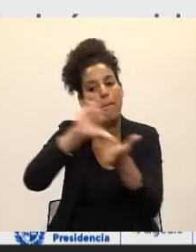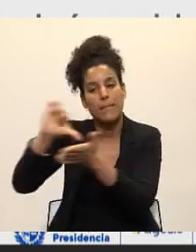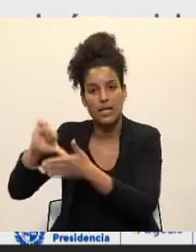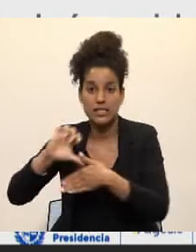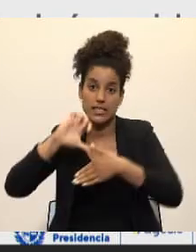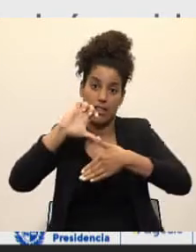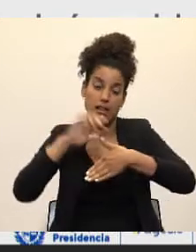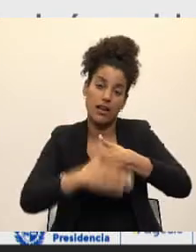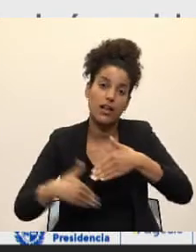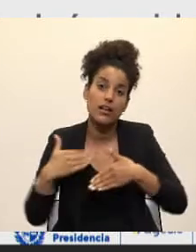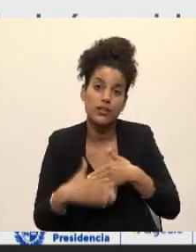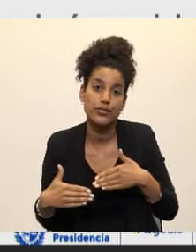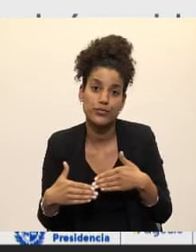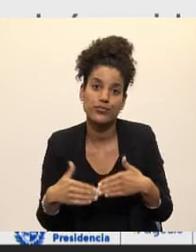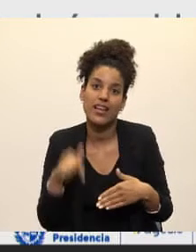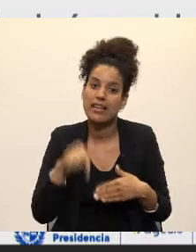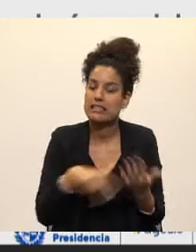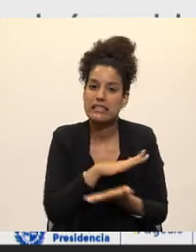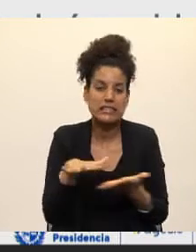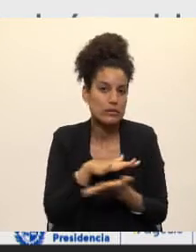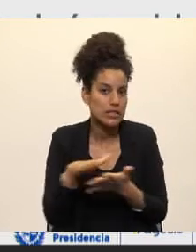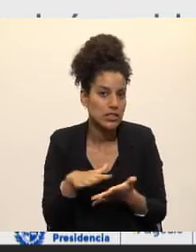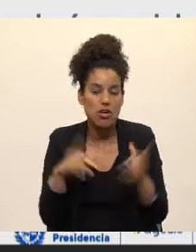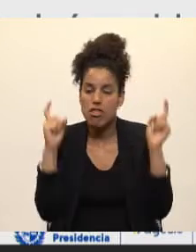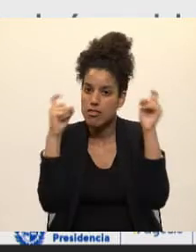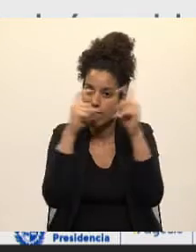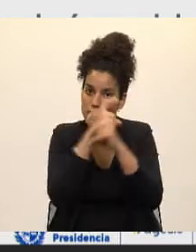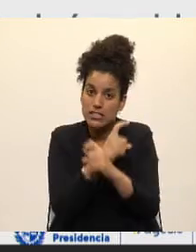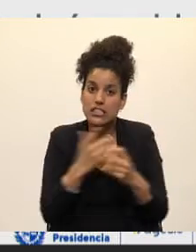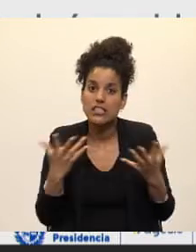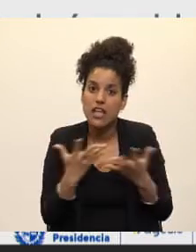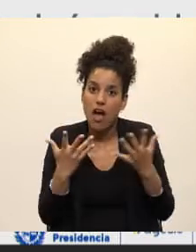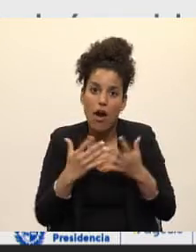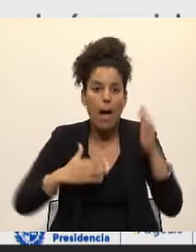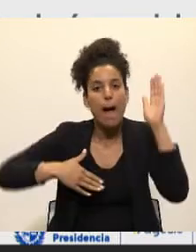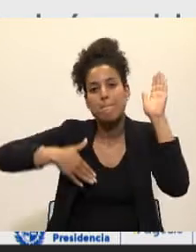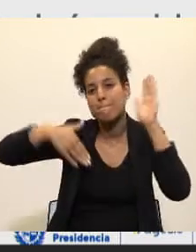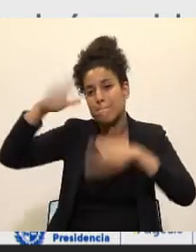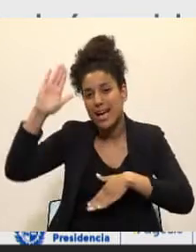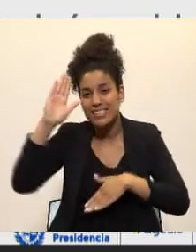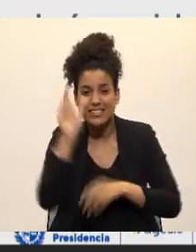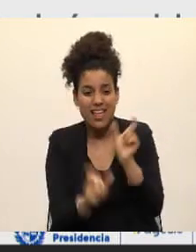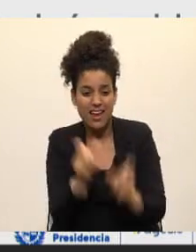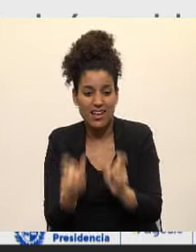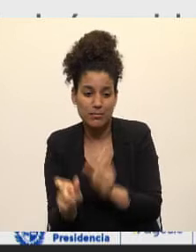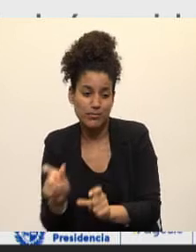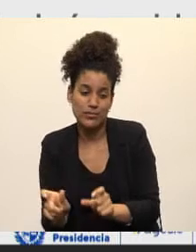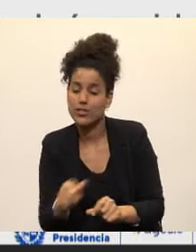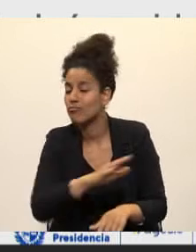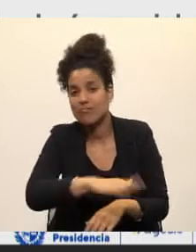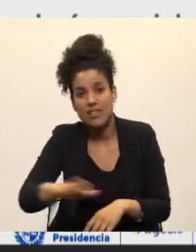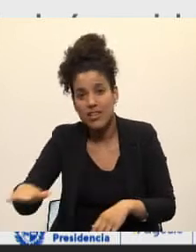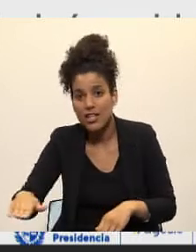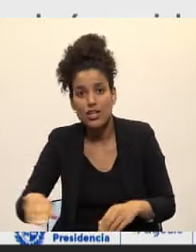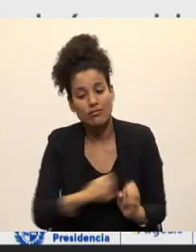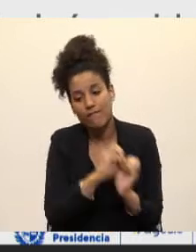Esta situación educativa crítica, que ha aumentado las tasas de abandono y de exclusión,